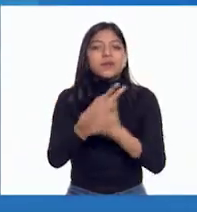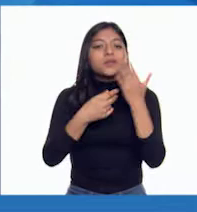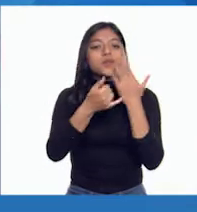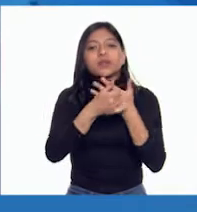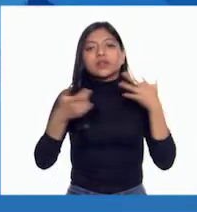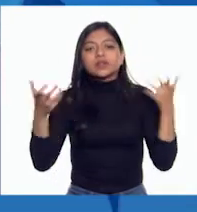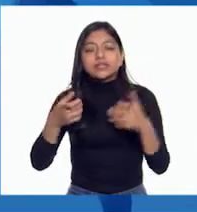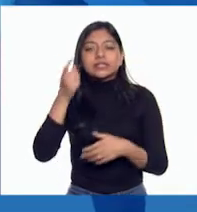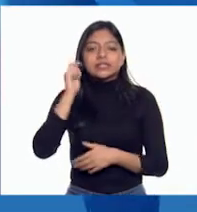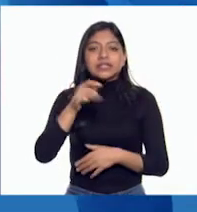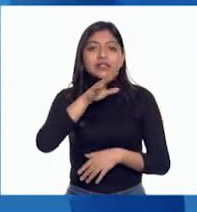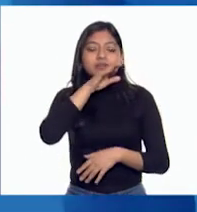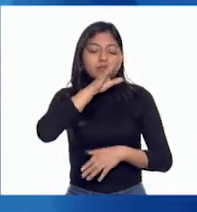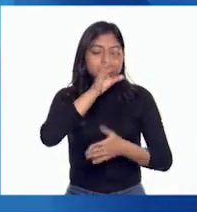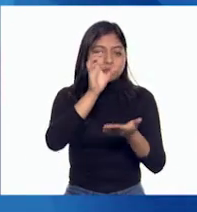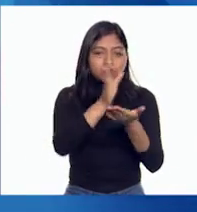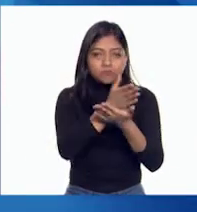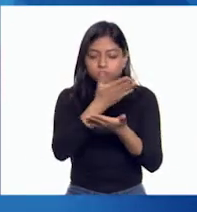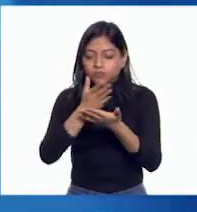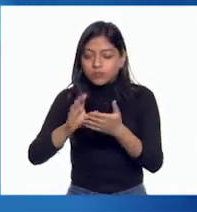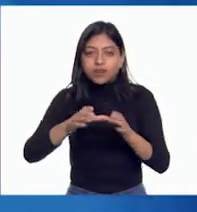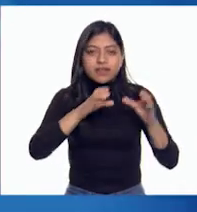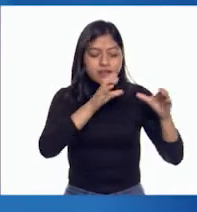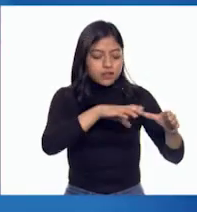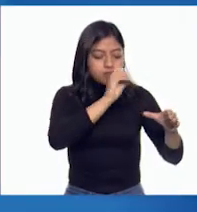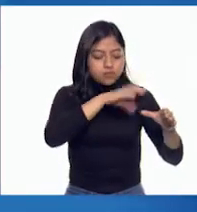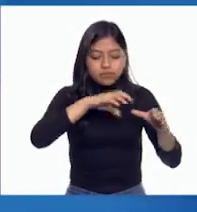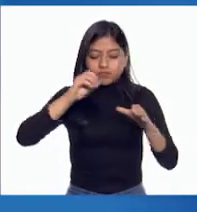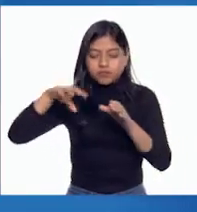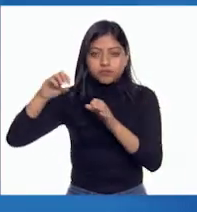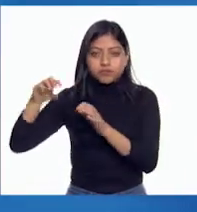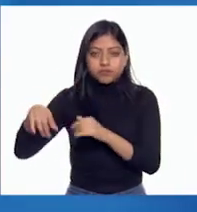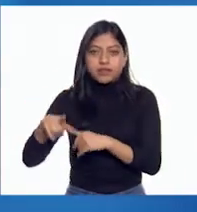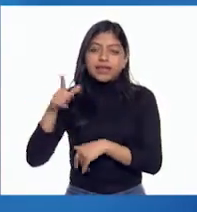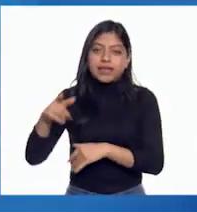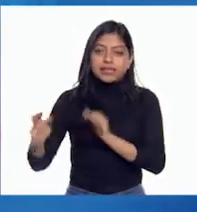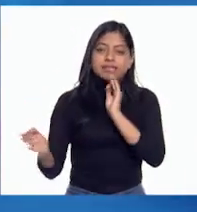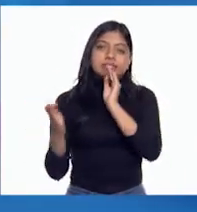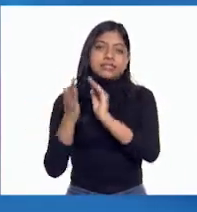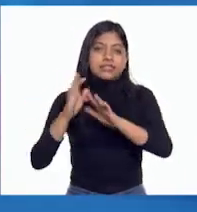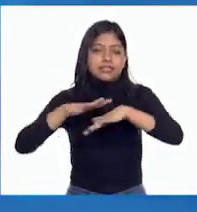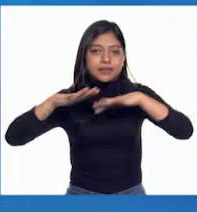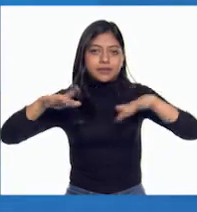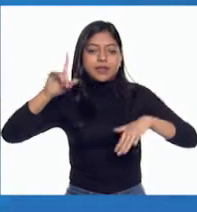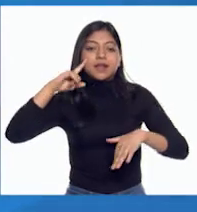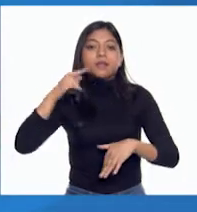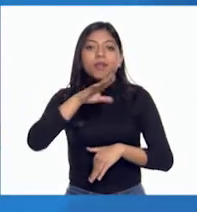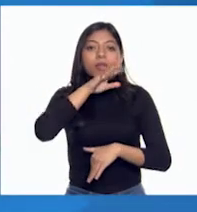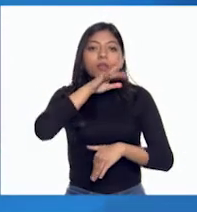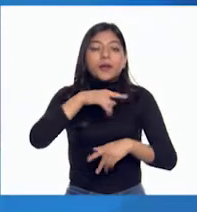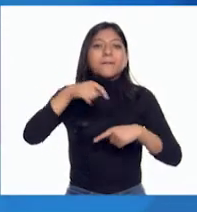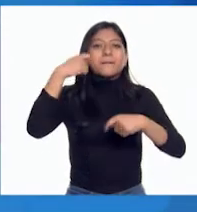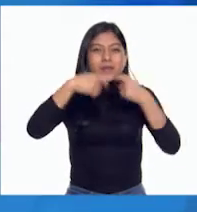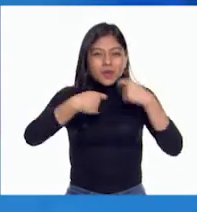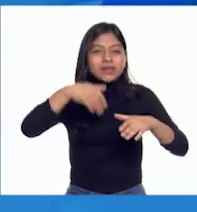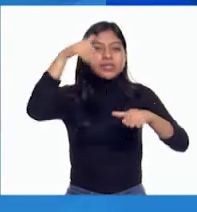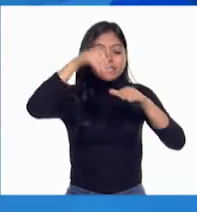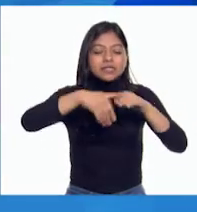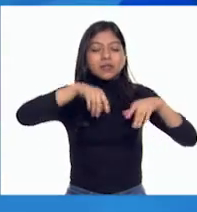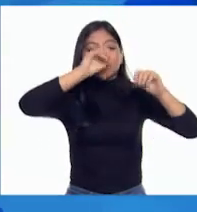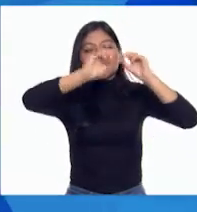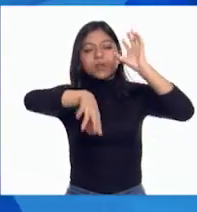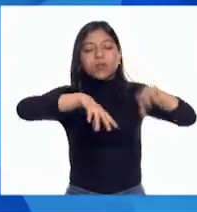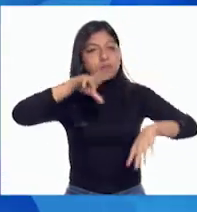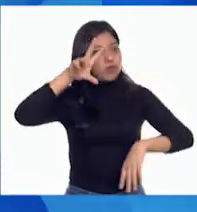para depositar y separar la basura en contenedores especiales ubicados en la playa y así evitar que los desechos lleguen al mar y lo